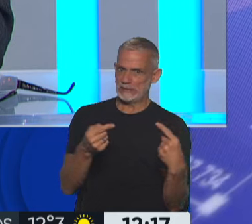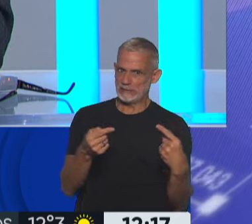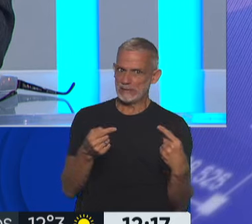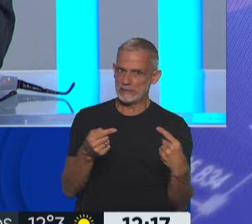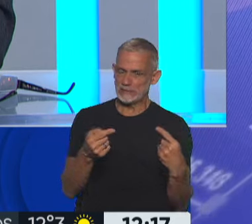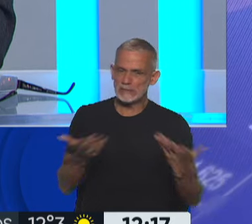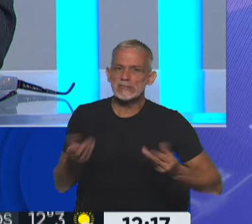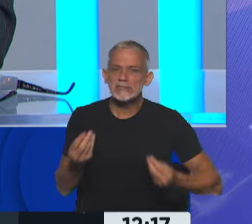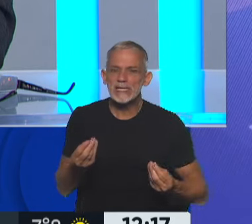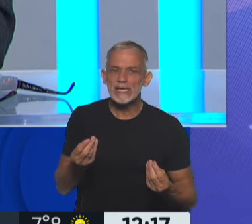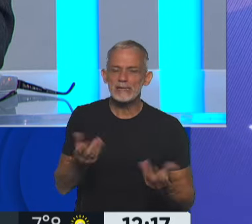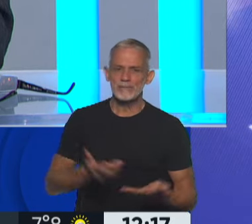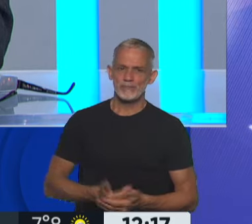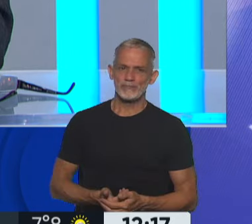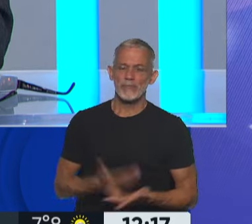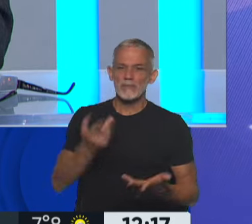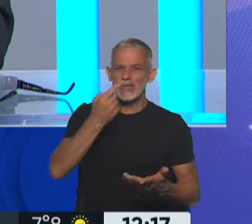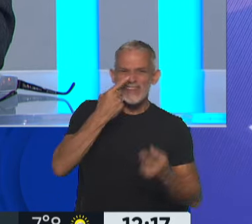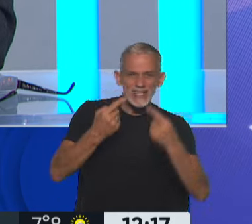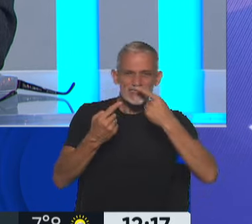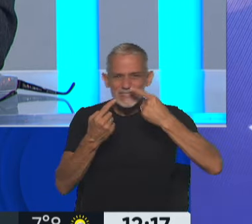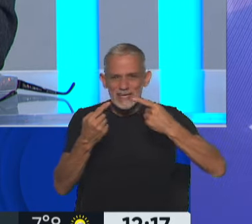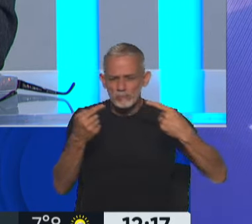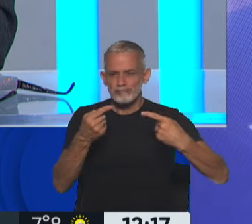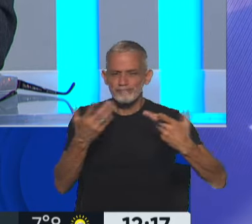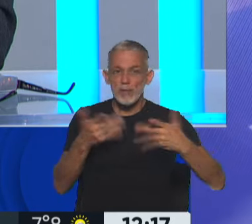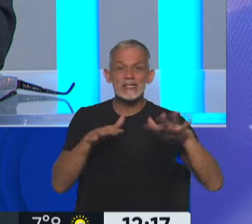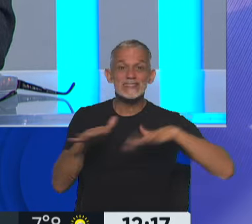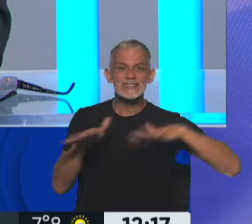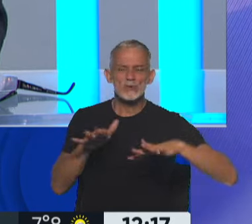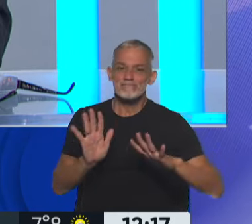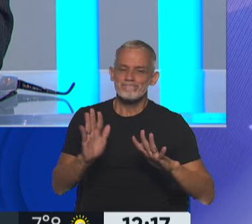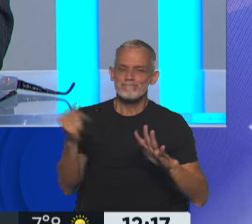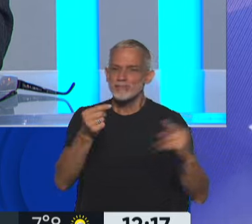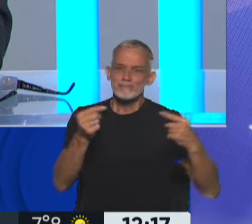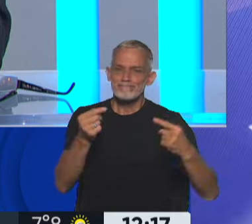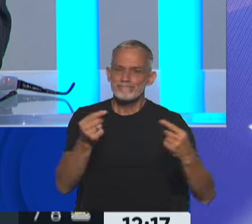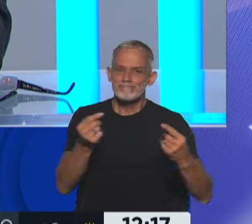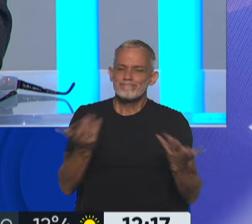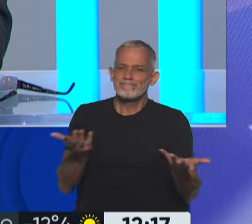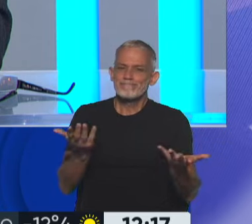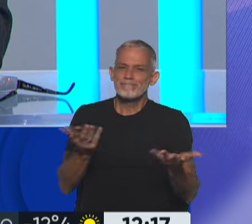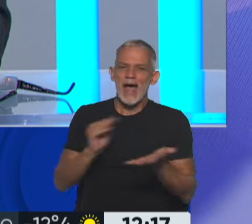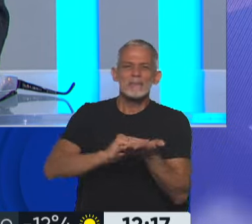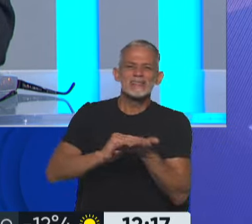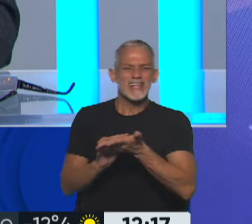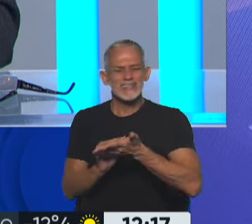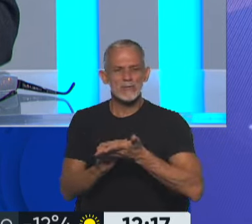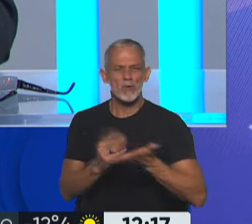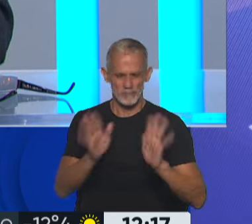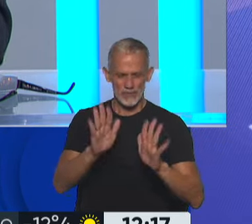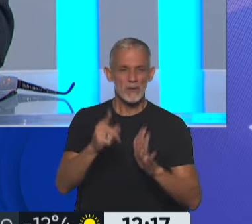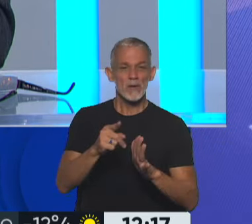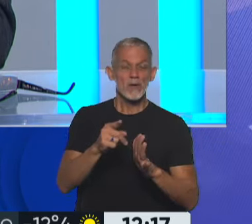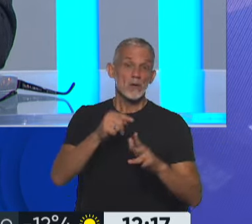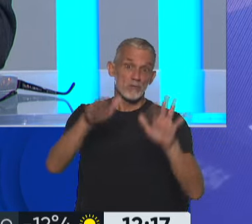de de de de intereses o de situaciones planteadas desde el punto de vista administrativo que es por un lado la